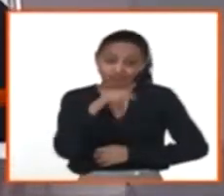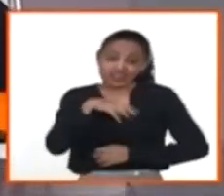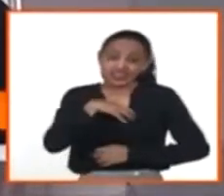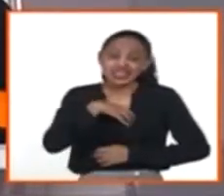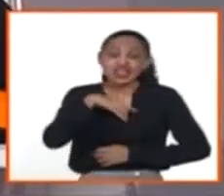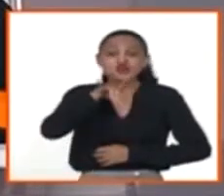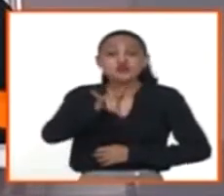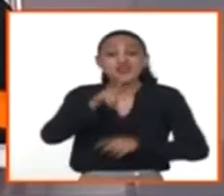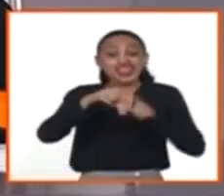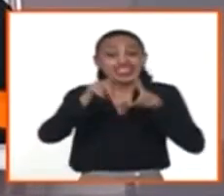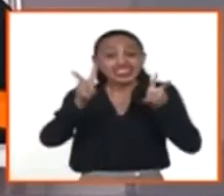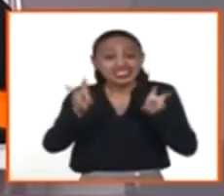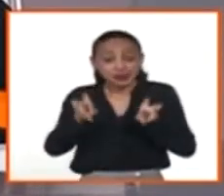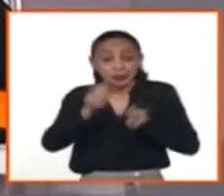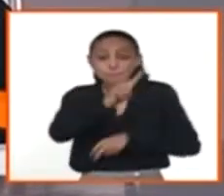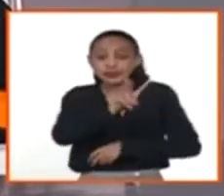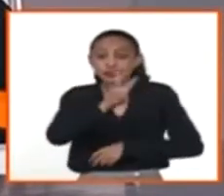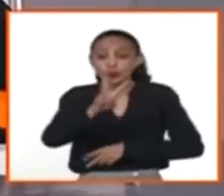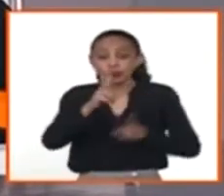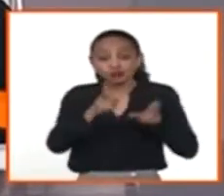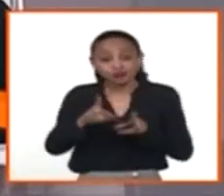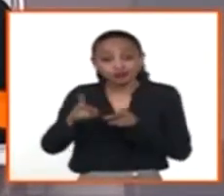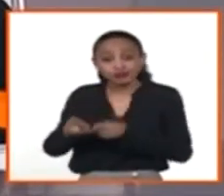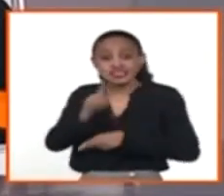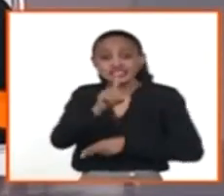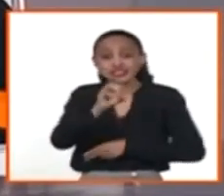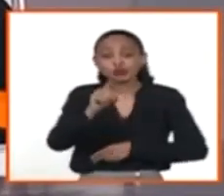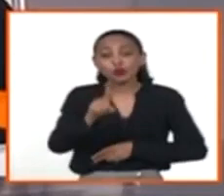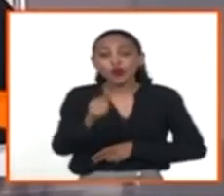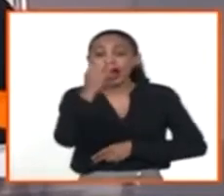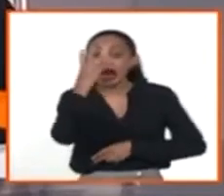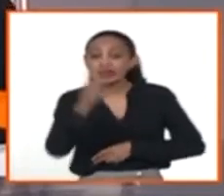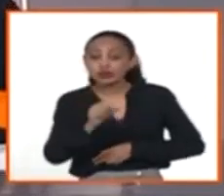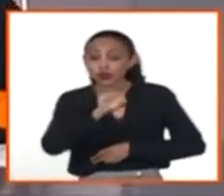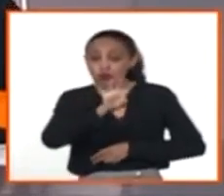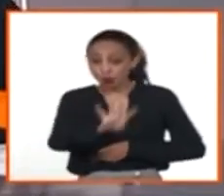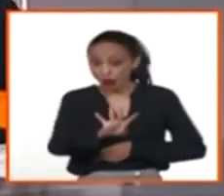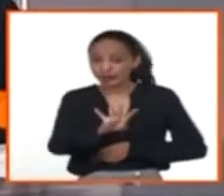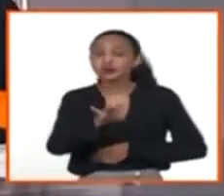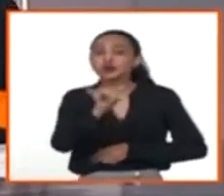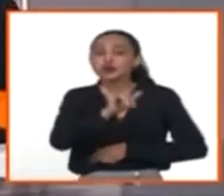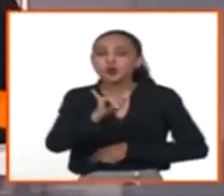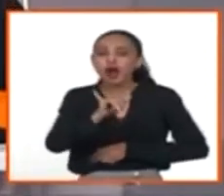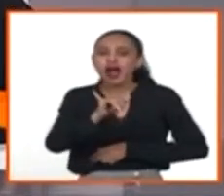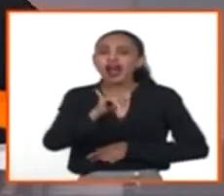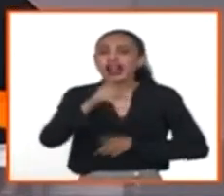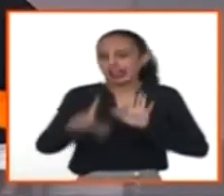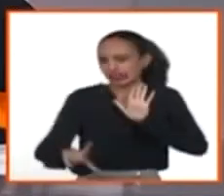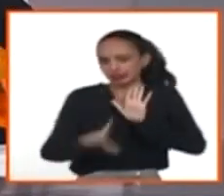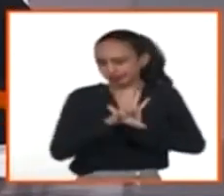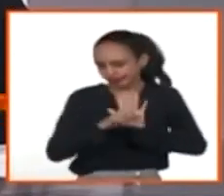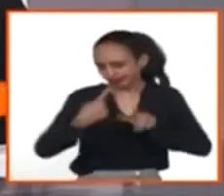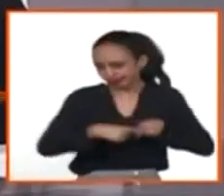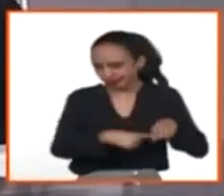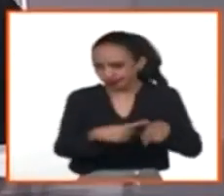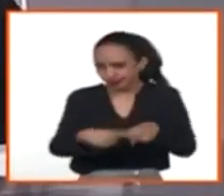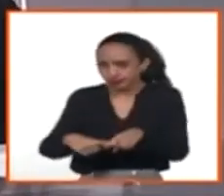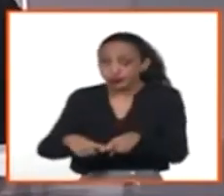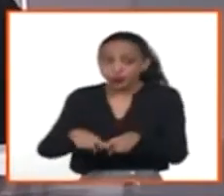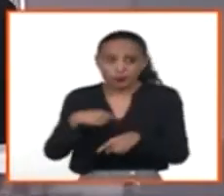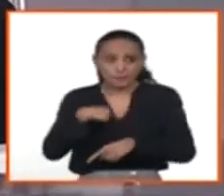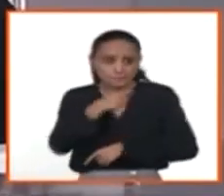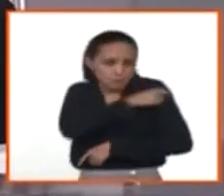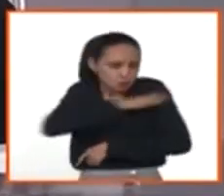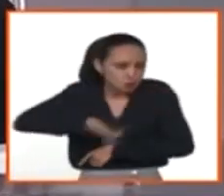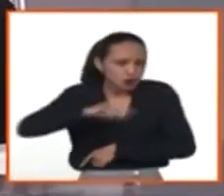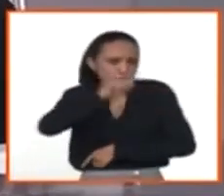títulos, 24 capítulos, 101 artículos y 4 disposiciones finales. Y pudiéramos estar preguntando, ¿y eso qué significa?